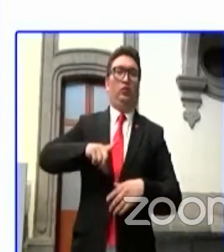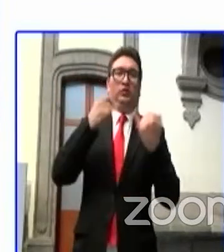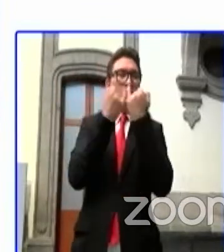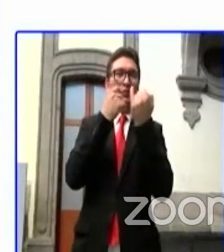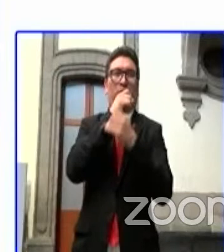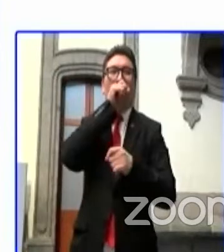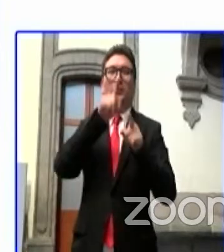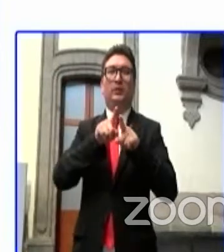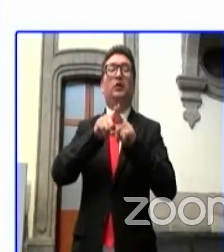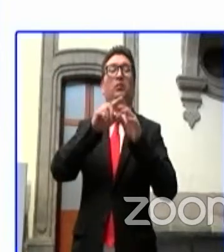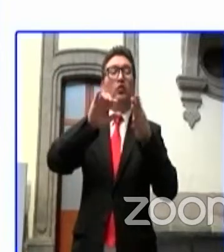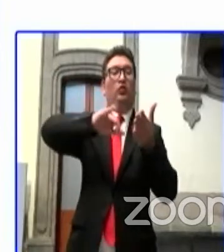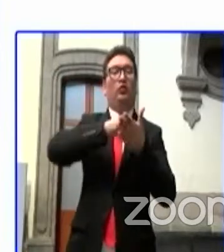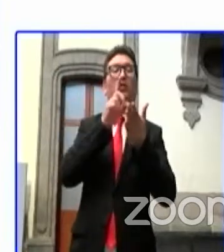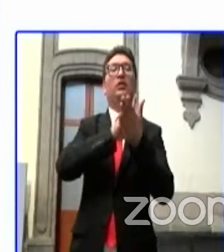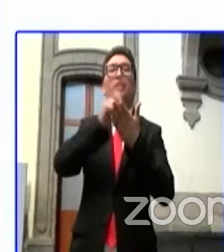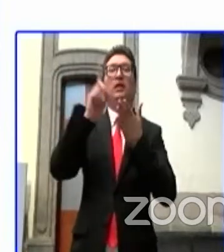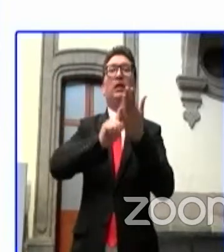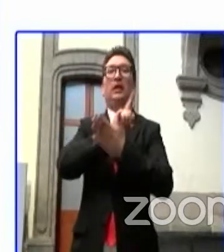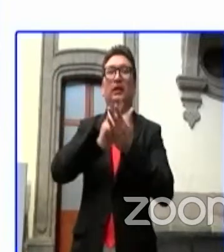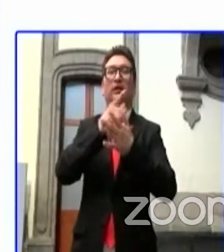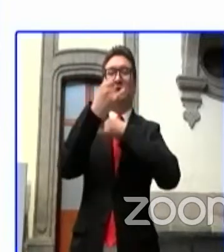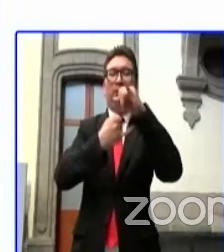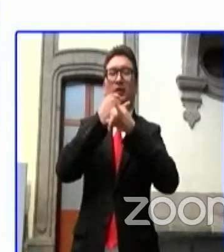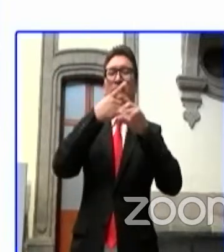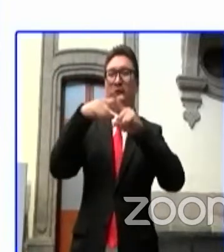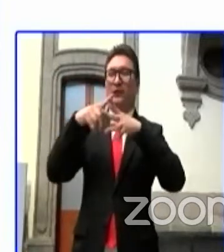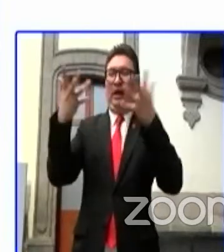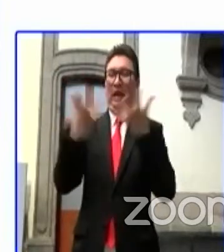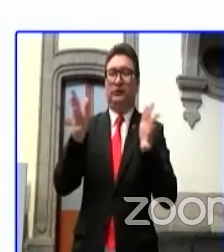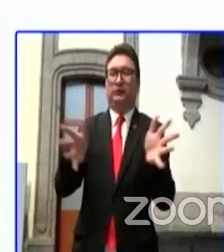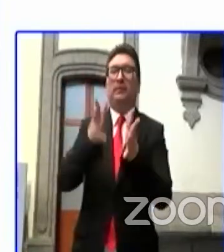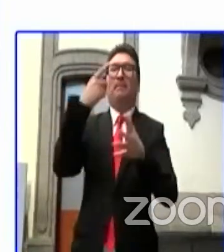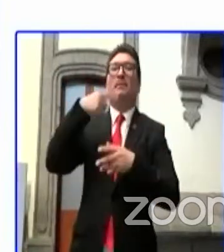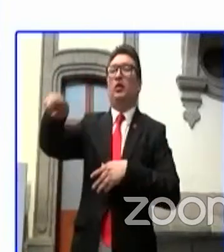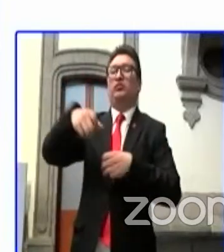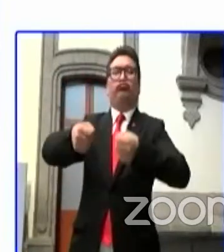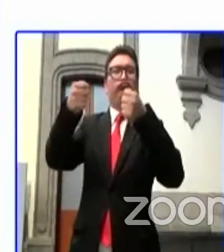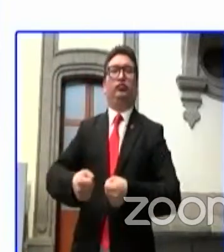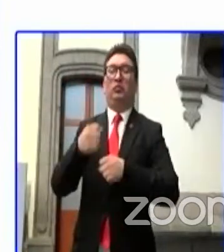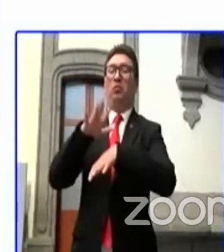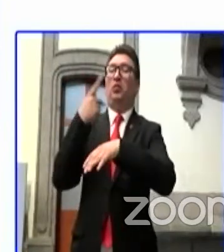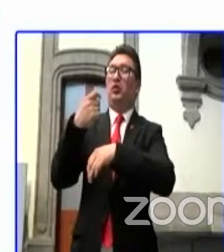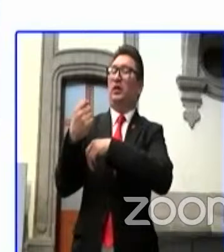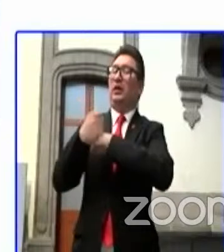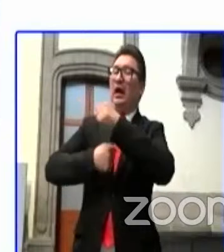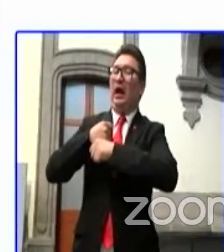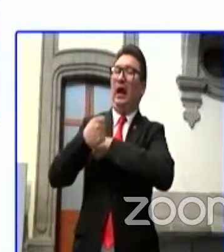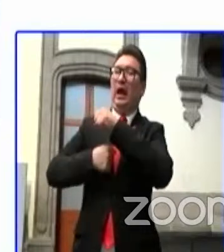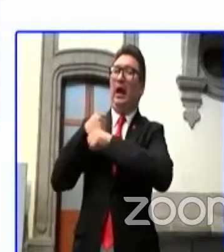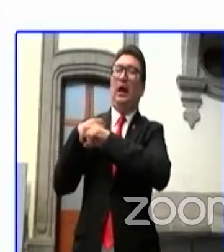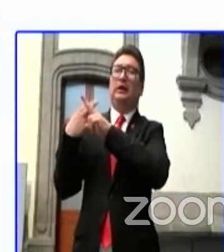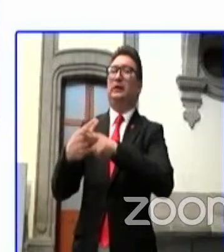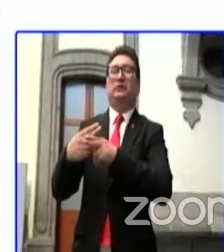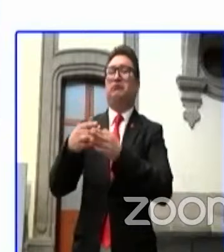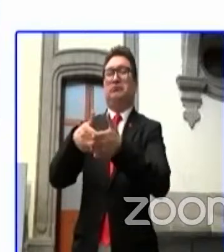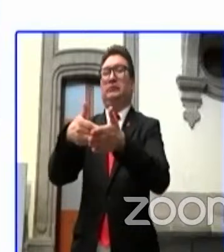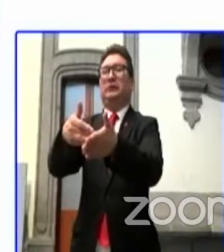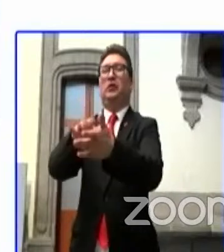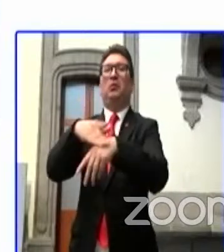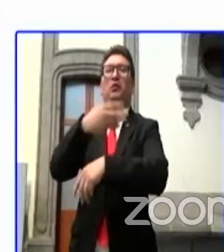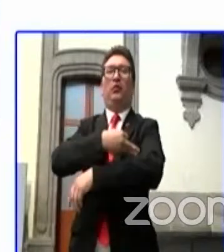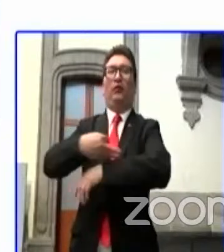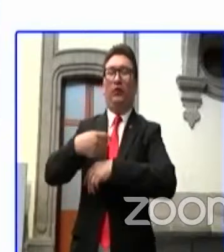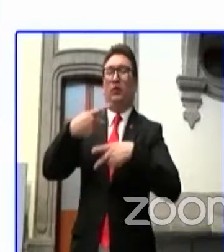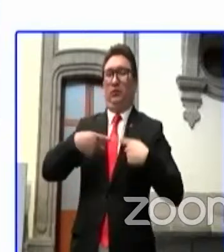tratados internacionales e impulsar acciones transversales que garanticen lo que durante décadas se nos ha negado como familias y como